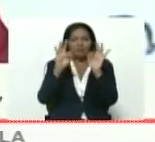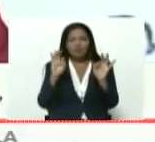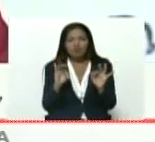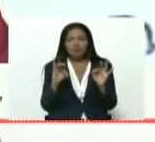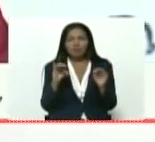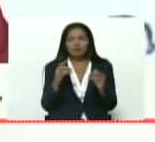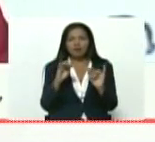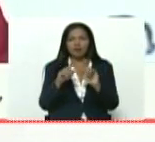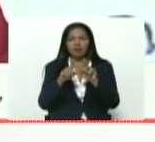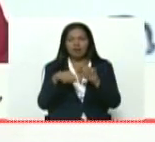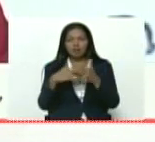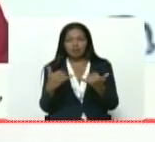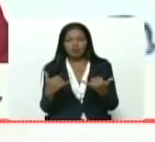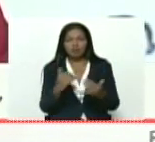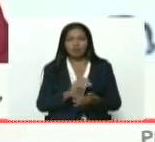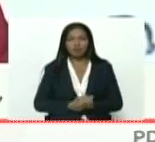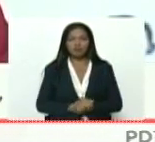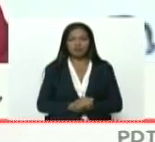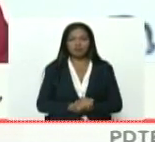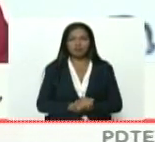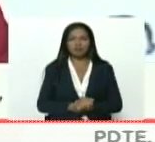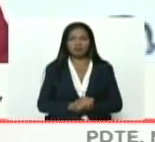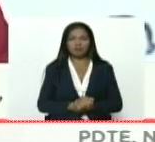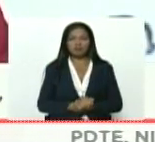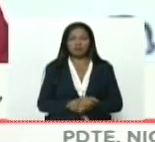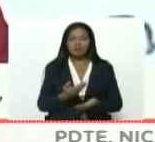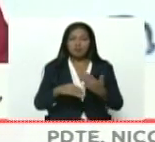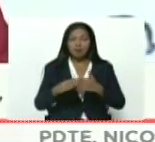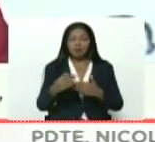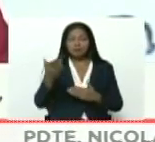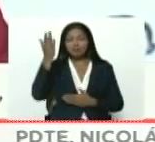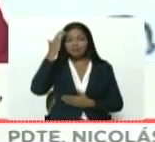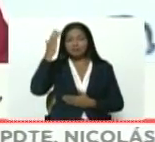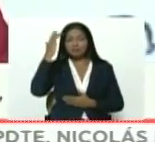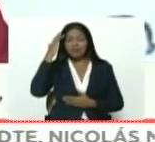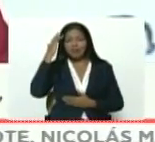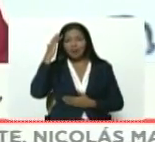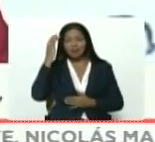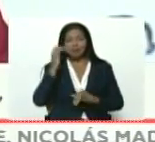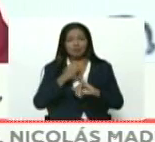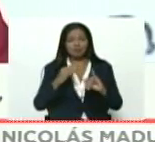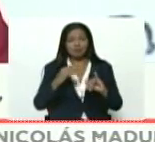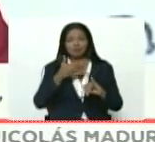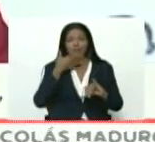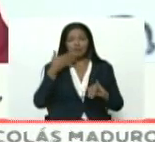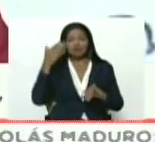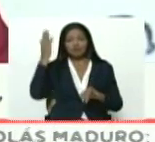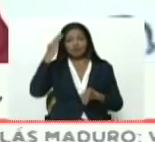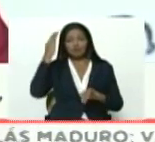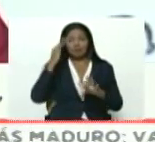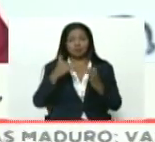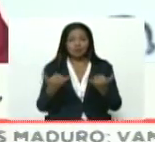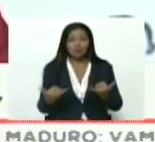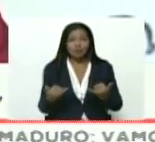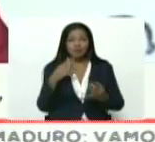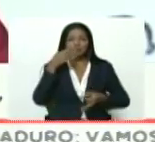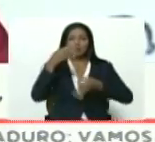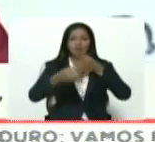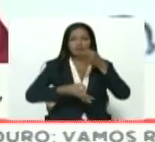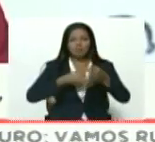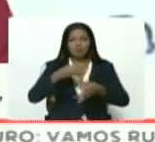sepa que uno sabe mucho. No, el que más sabe es el que mejor sabe comunicarse y